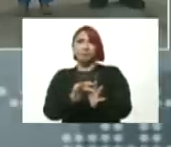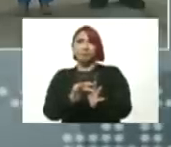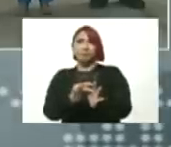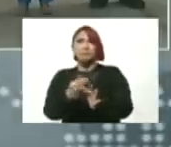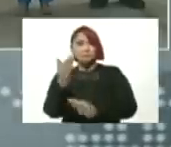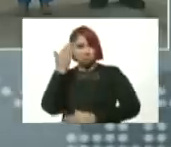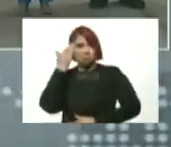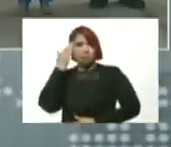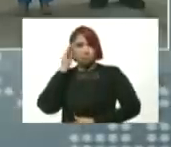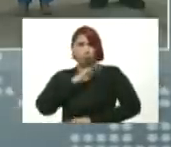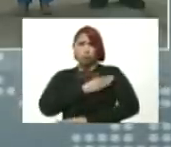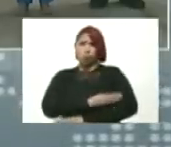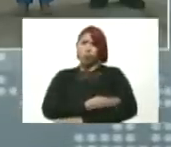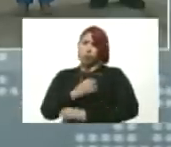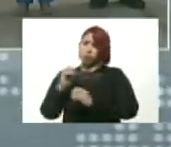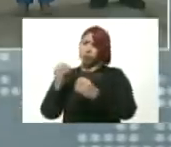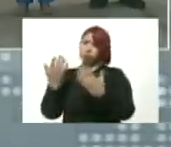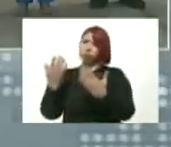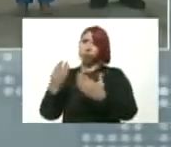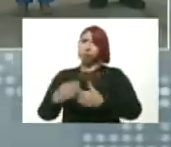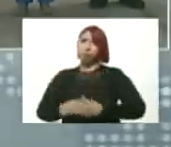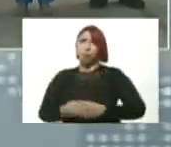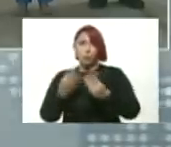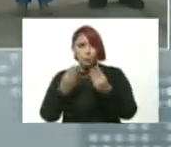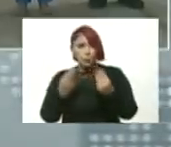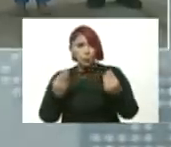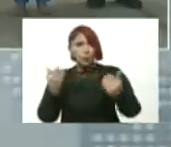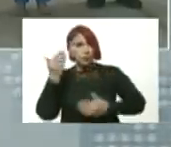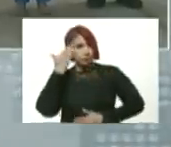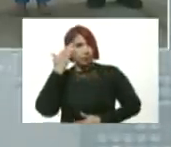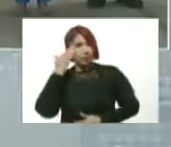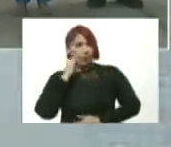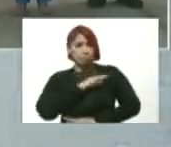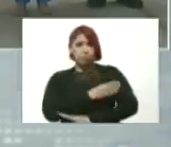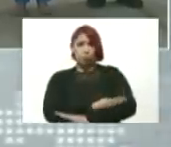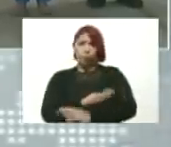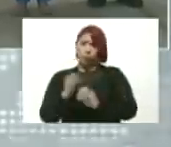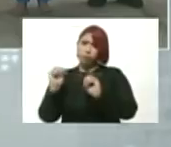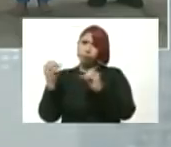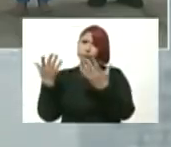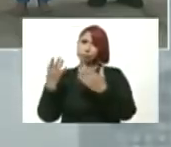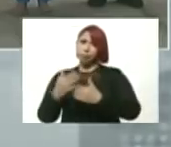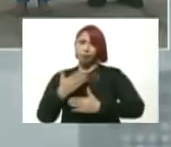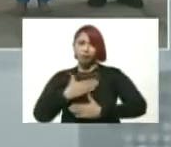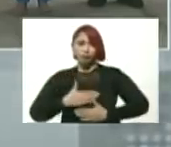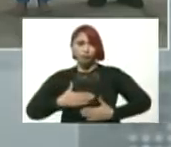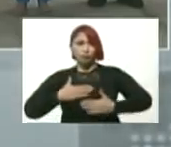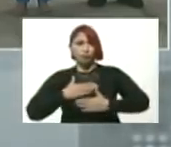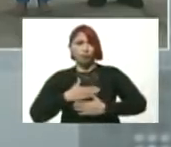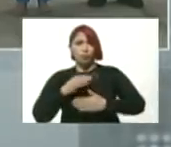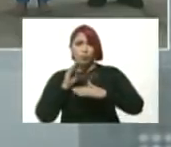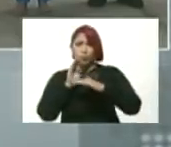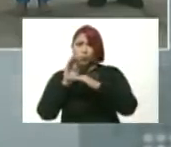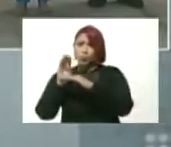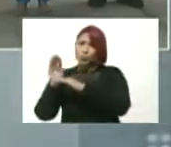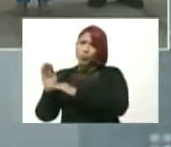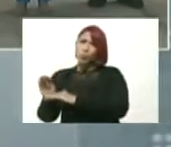poder cede su poder benefactor protector